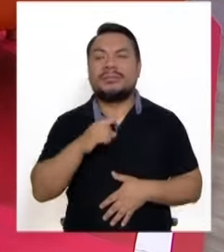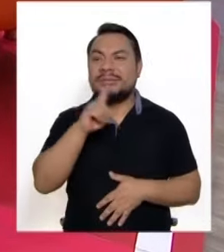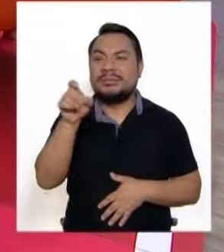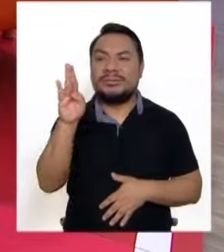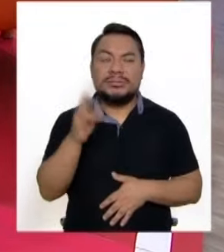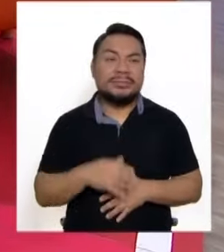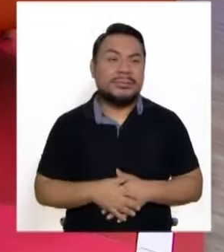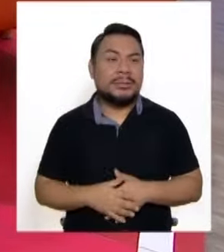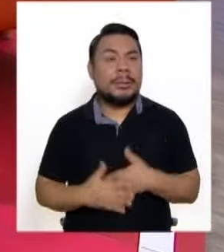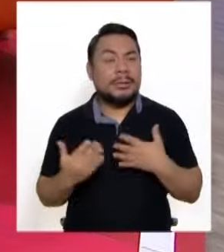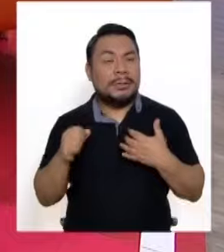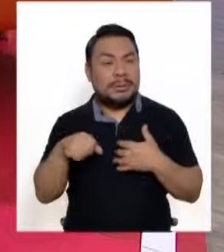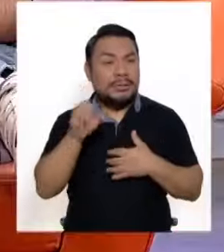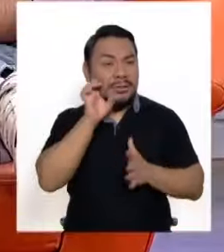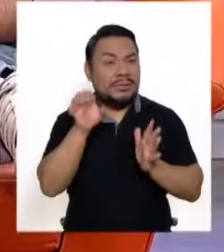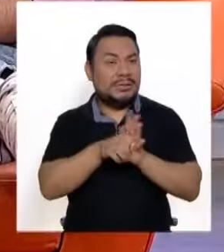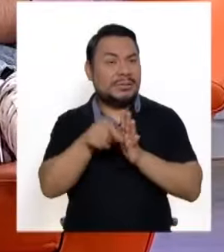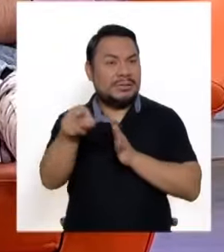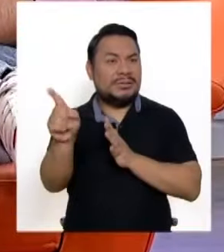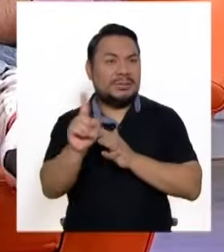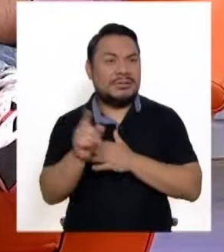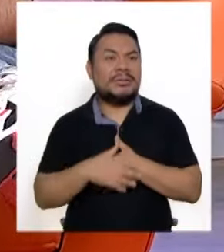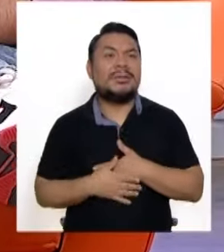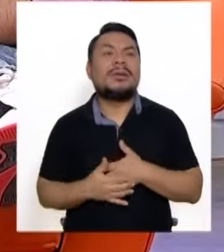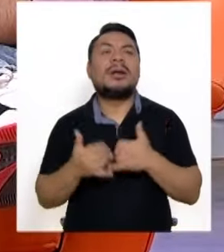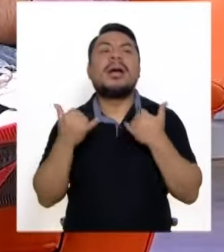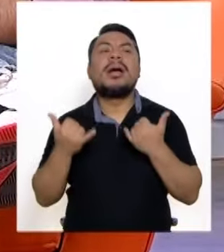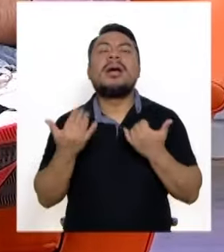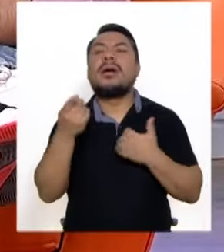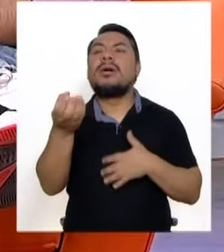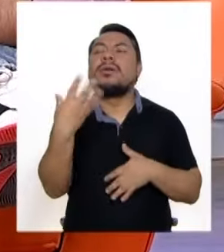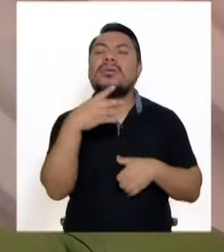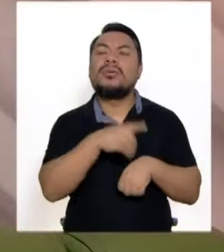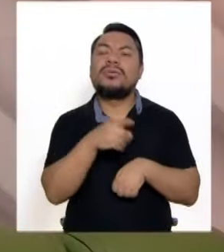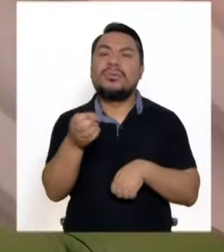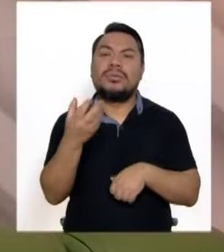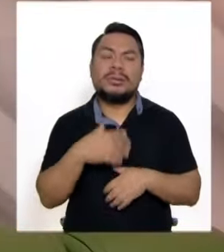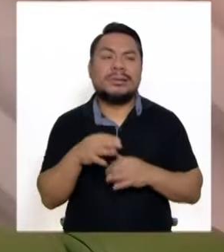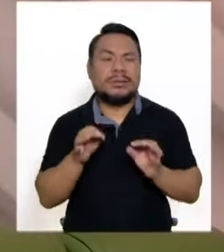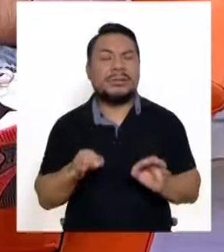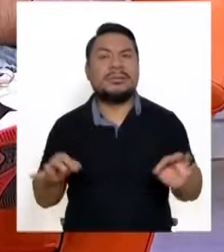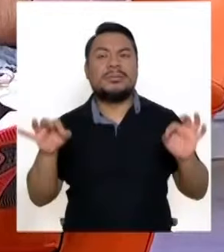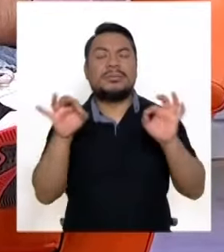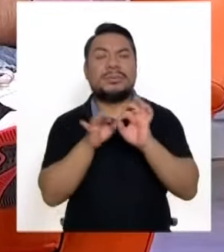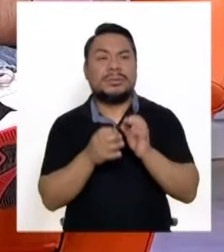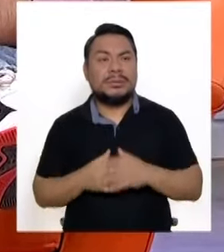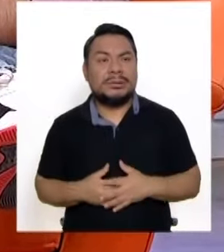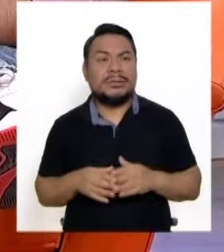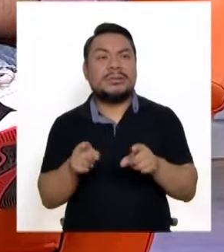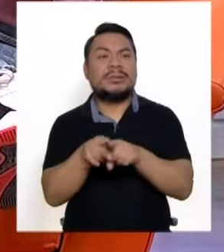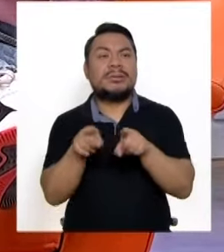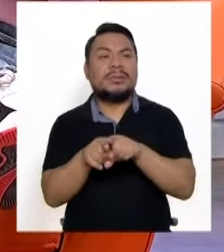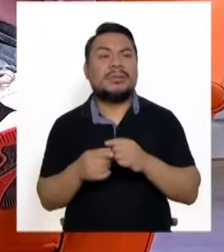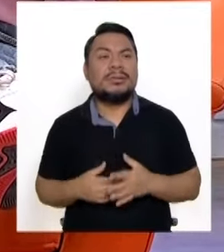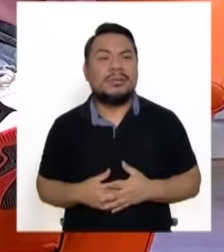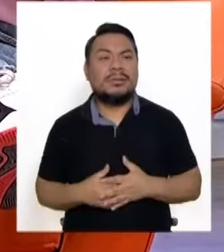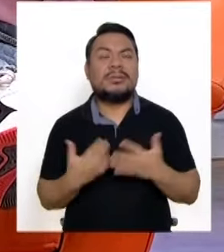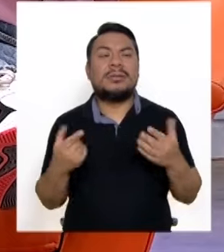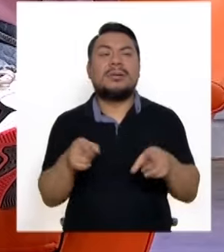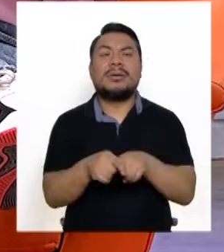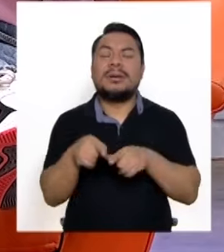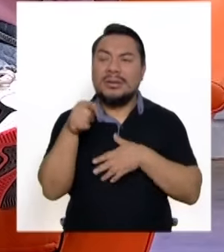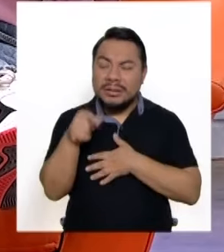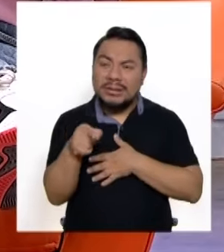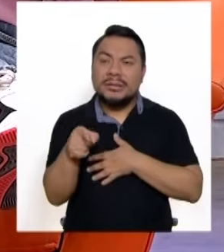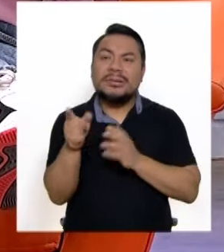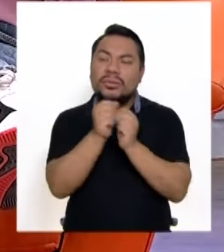Pero no es un buen ejemplo, Nicolasa, por favor. Ahora, doctor, usted mencionó algo importante también. El esposo en